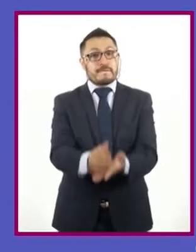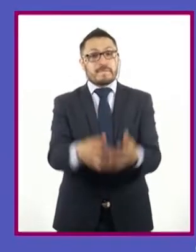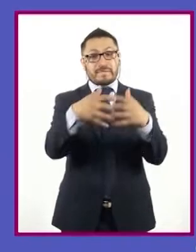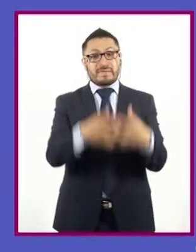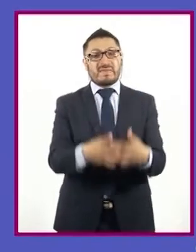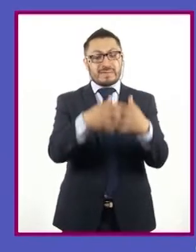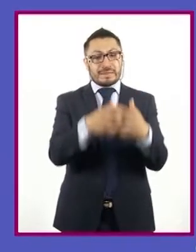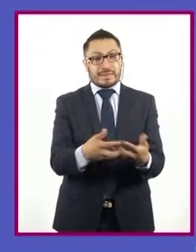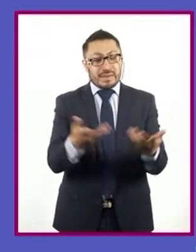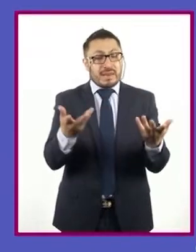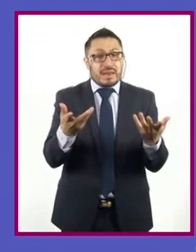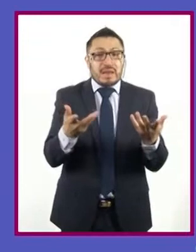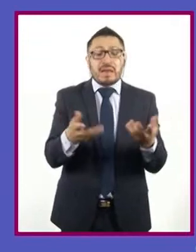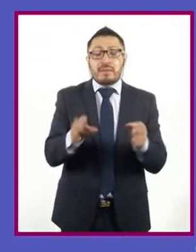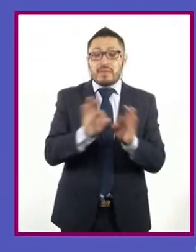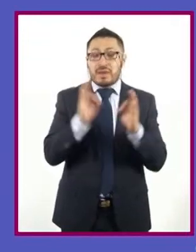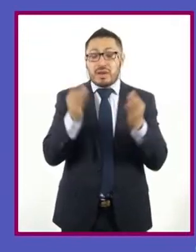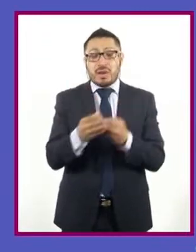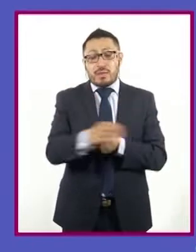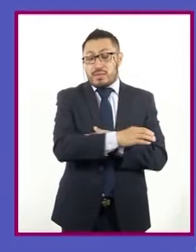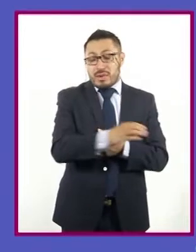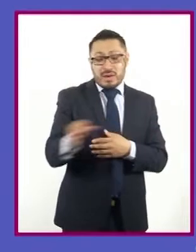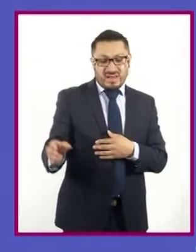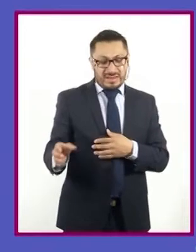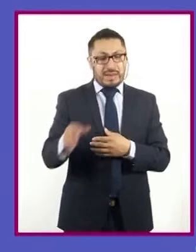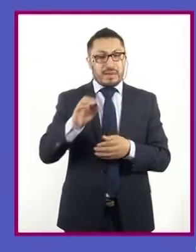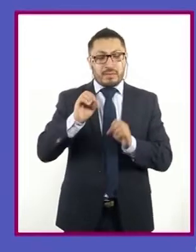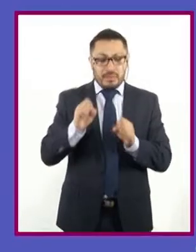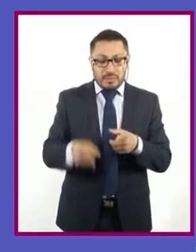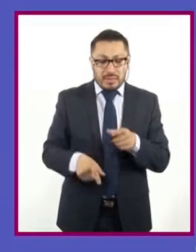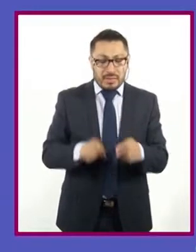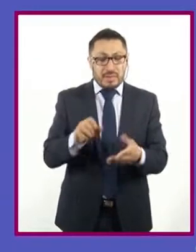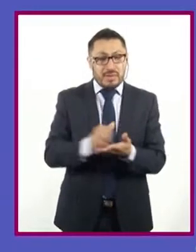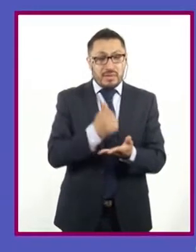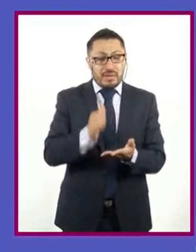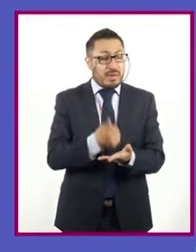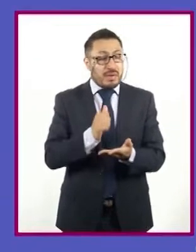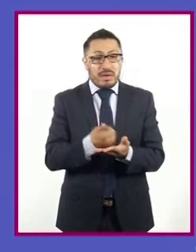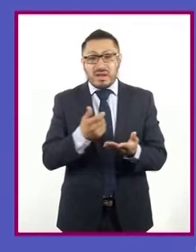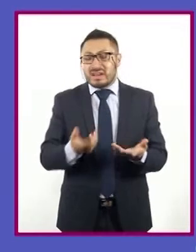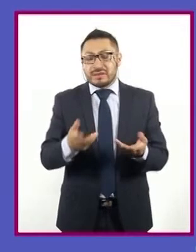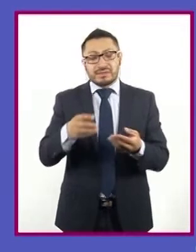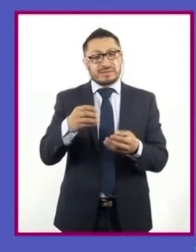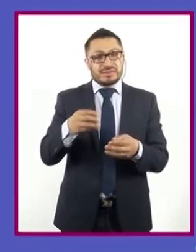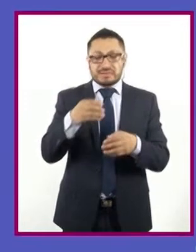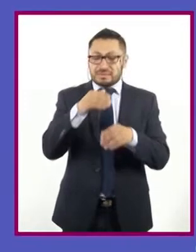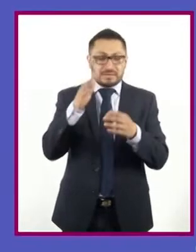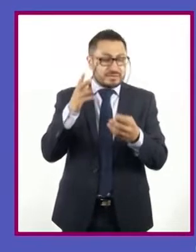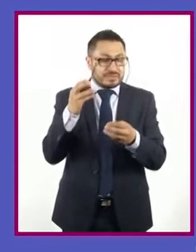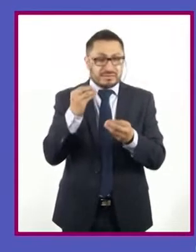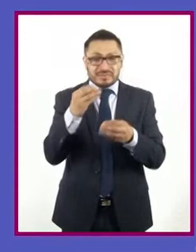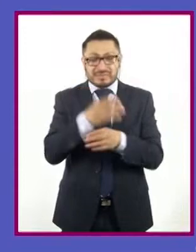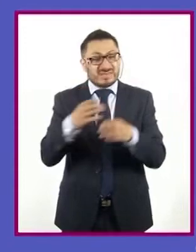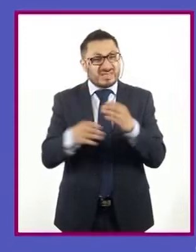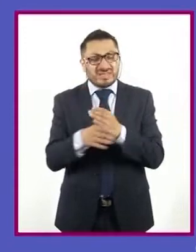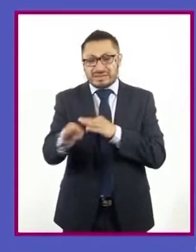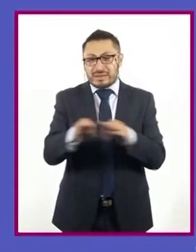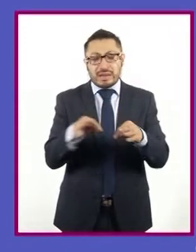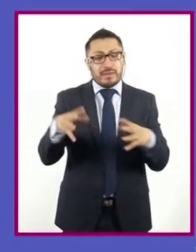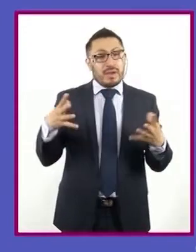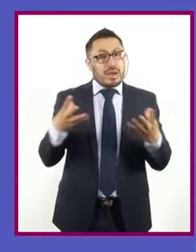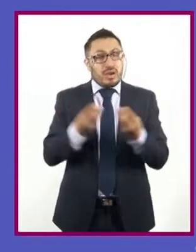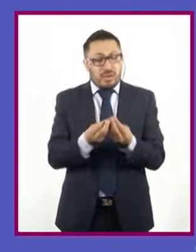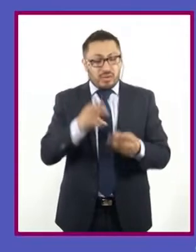para armonizar el modelo de cultivo con la erosión del suelo, el desprendimiento de tierras y la sumisión, ha exigido el trabajo colectivo